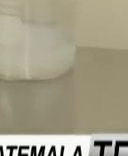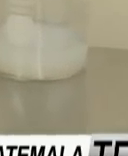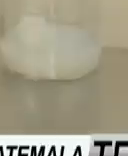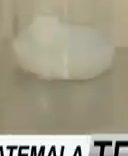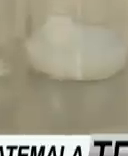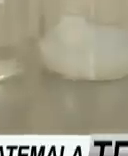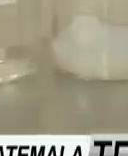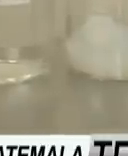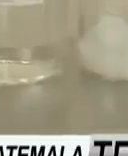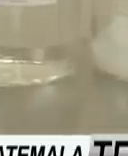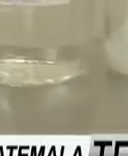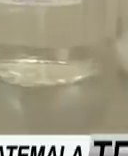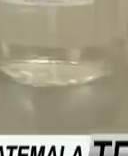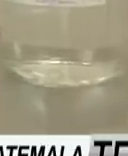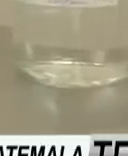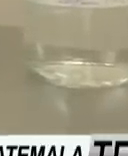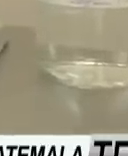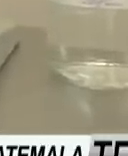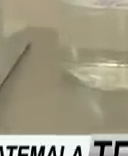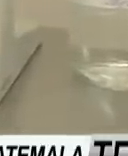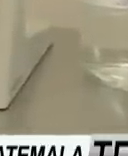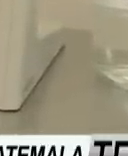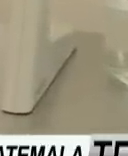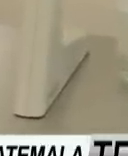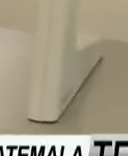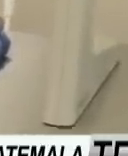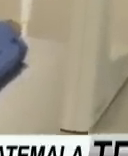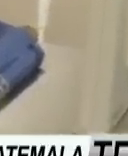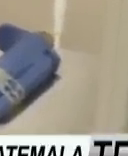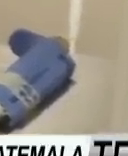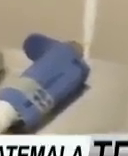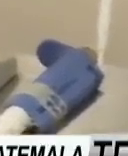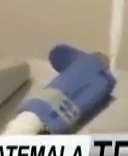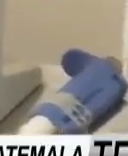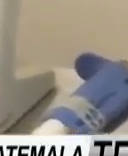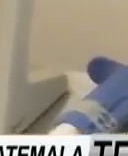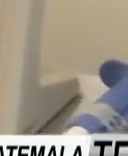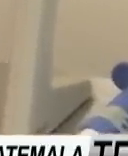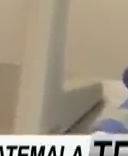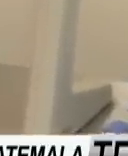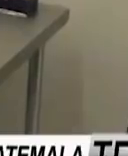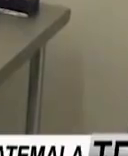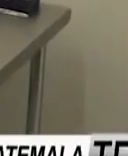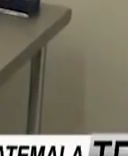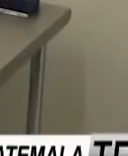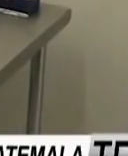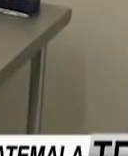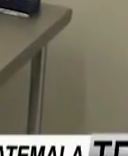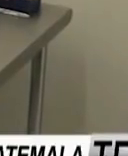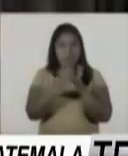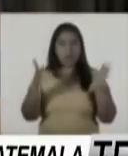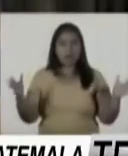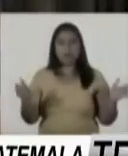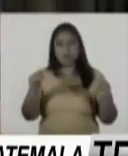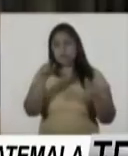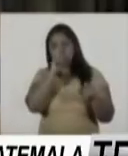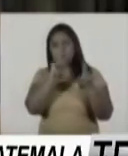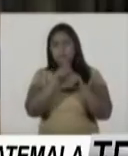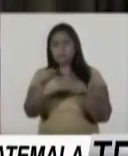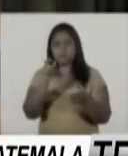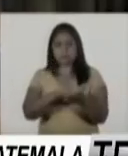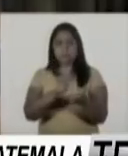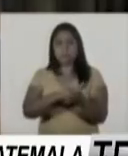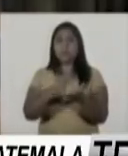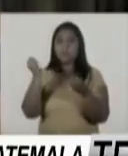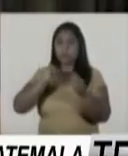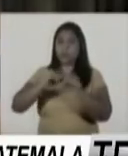cuando se nos acerquemos a los 150, mandaremos pruebas para que podamos mantener ese margen amplio que nos